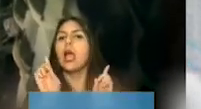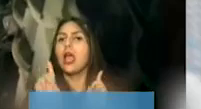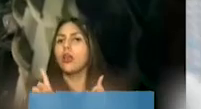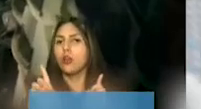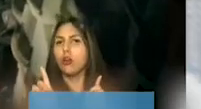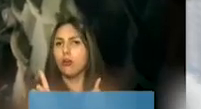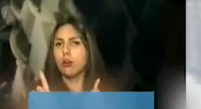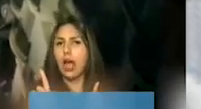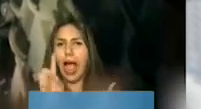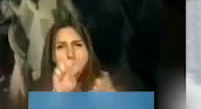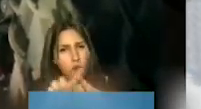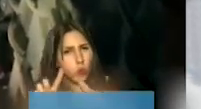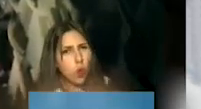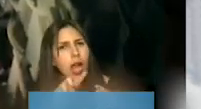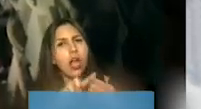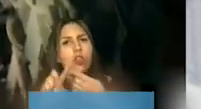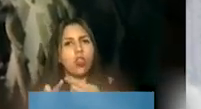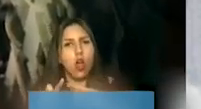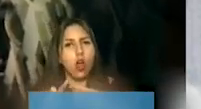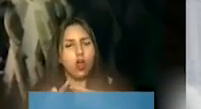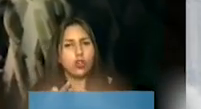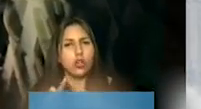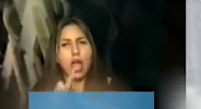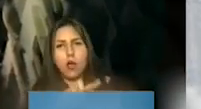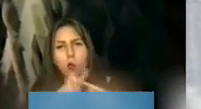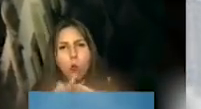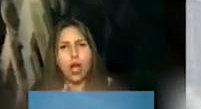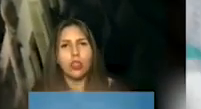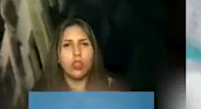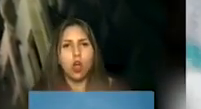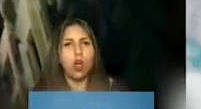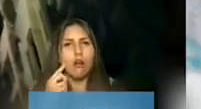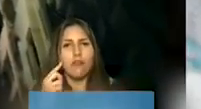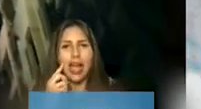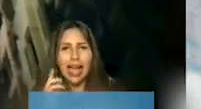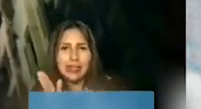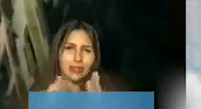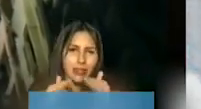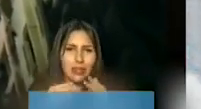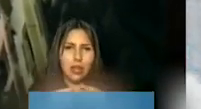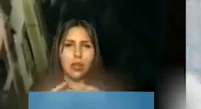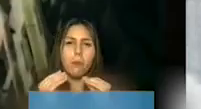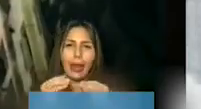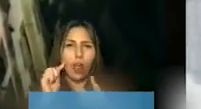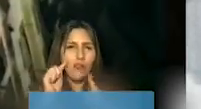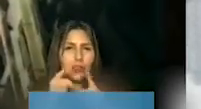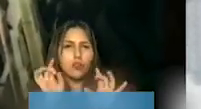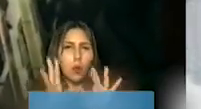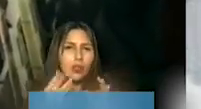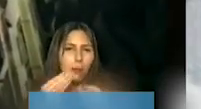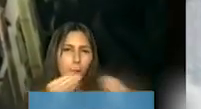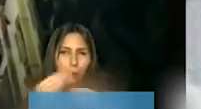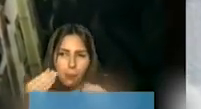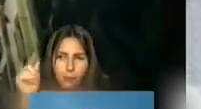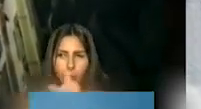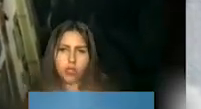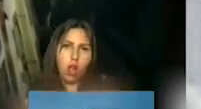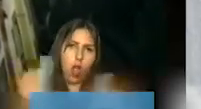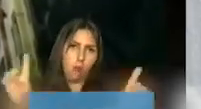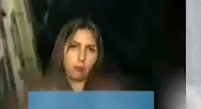hacer acuerdos en base a entre cuatro paredes repartir cargos.